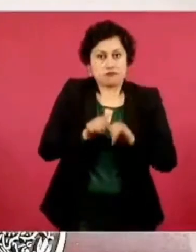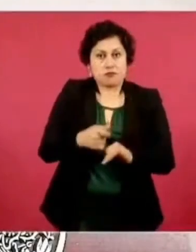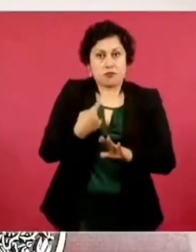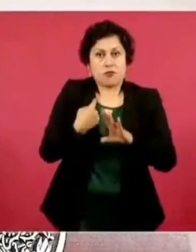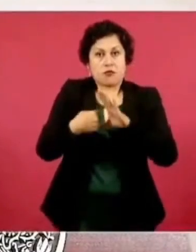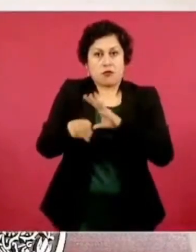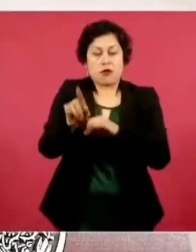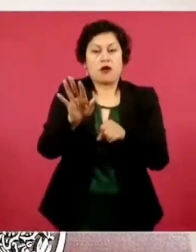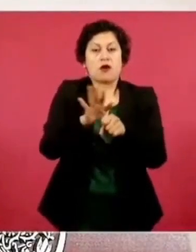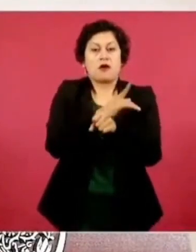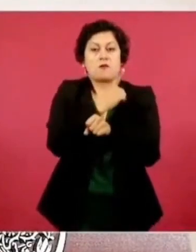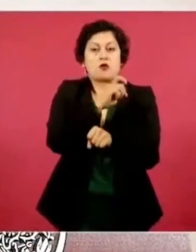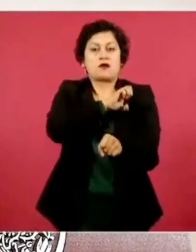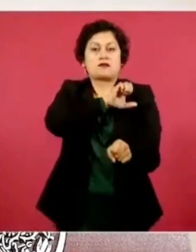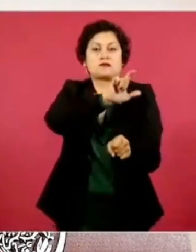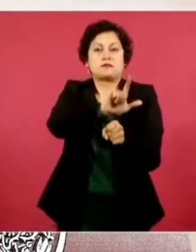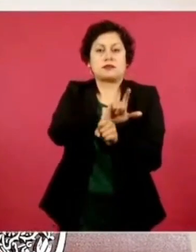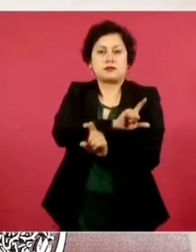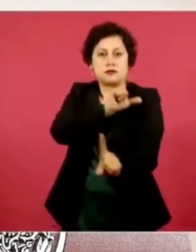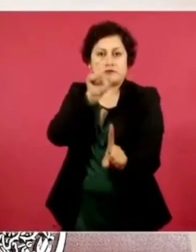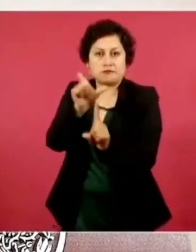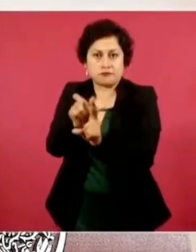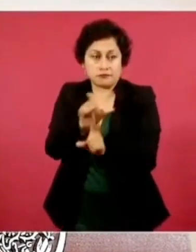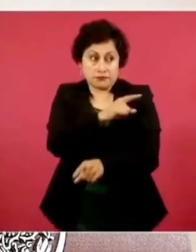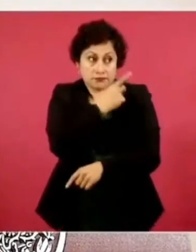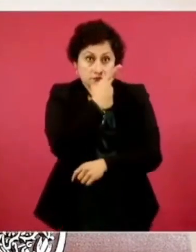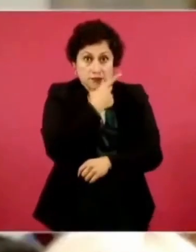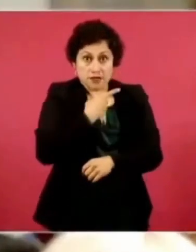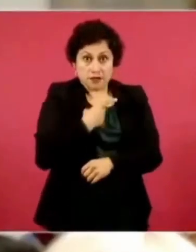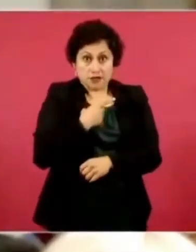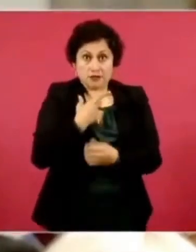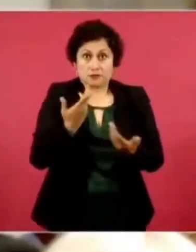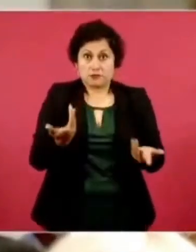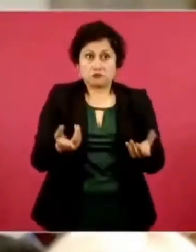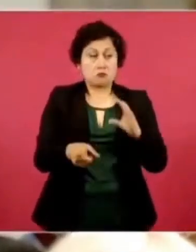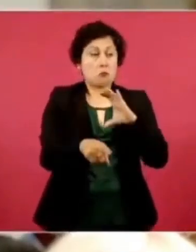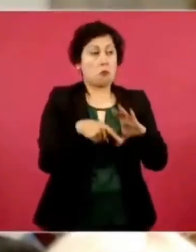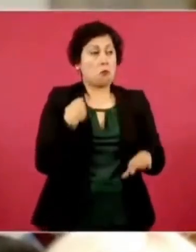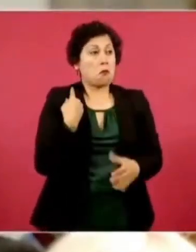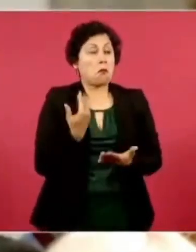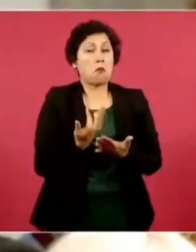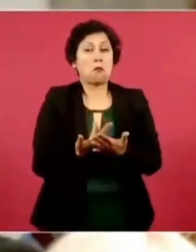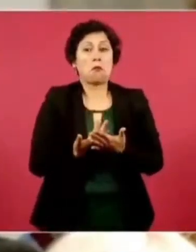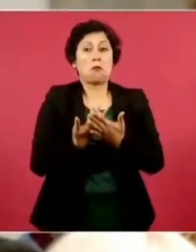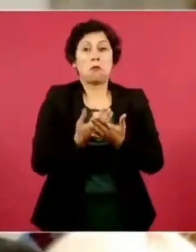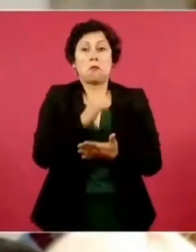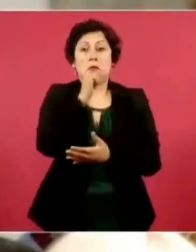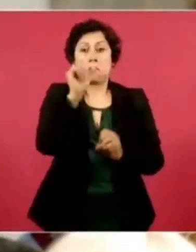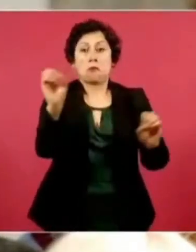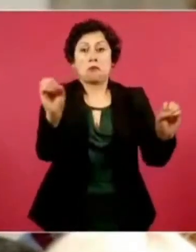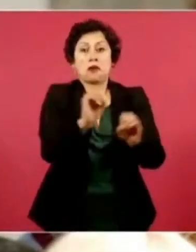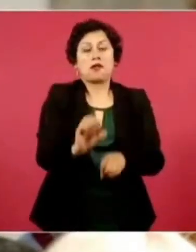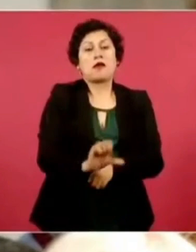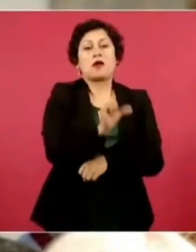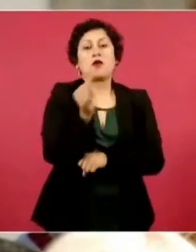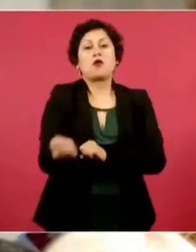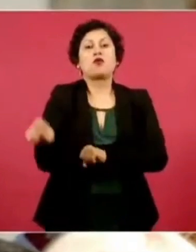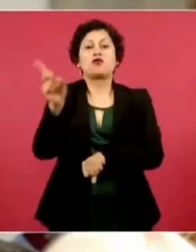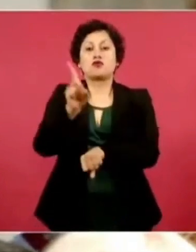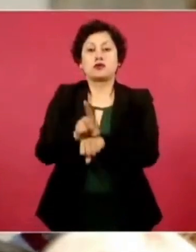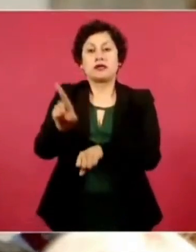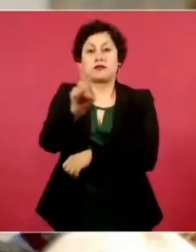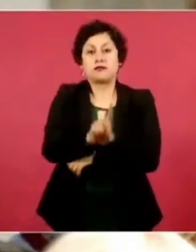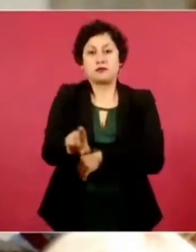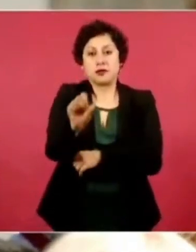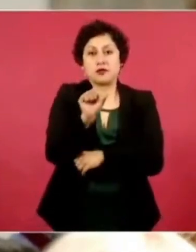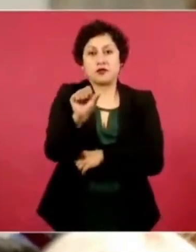medidas extraordinarias. Nunca llegó ese correo. Al otro día, el domingo 16, se vuelve a comunicar conmigo